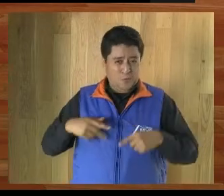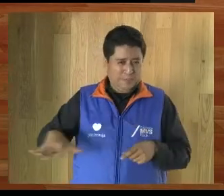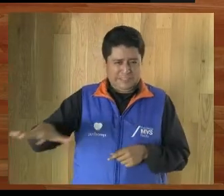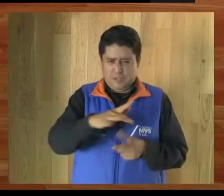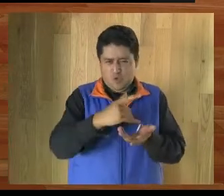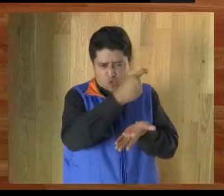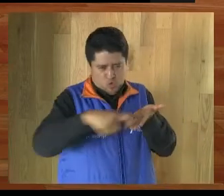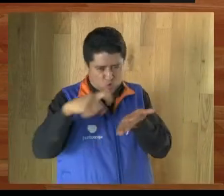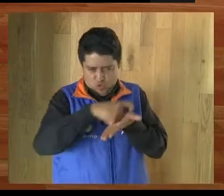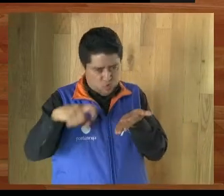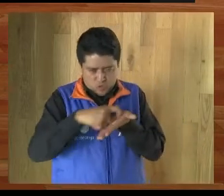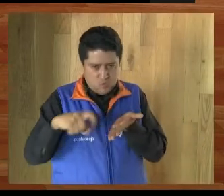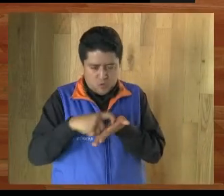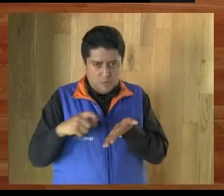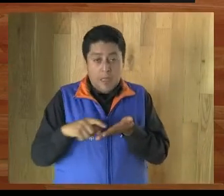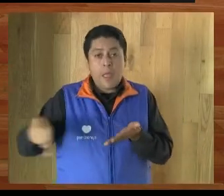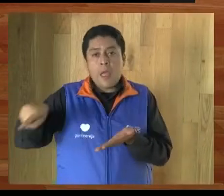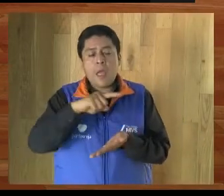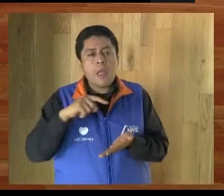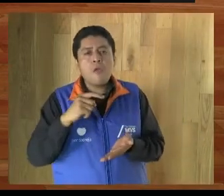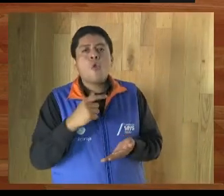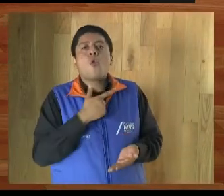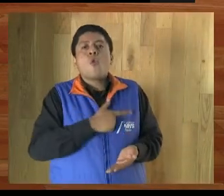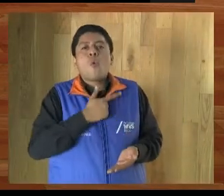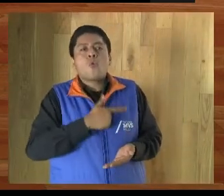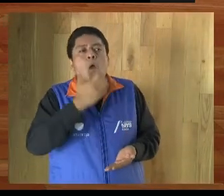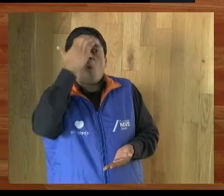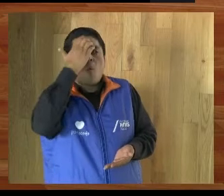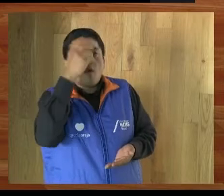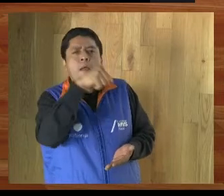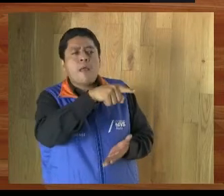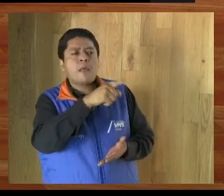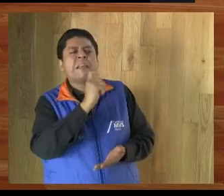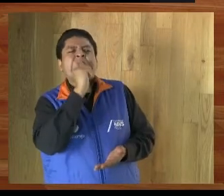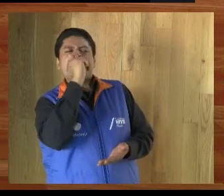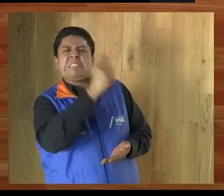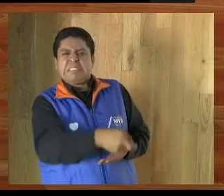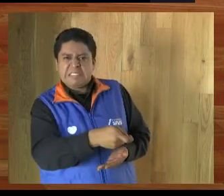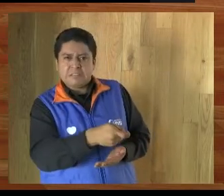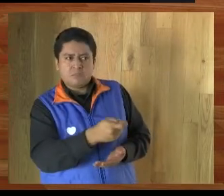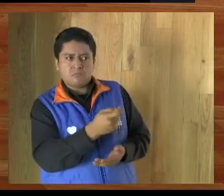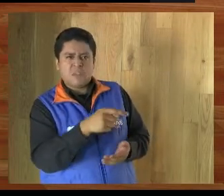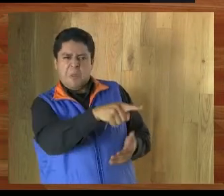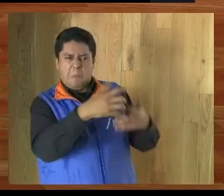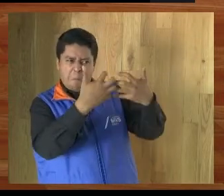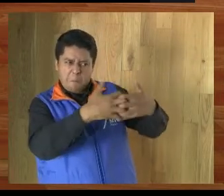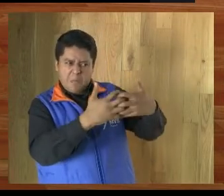previamente, valoran más el quién eres, más importante